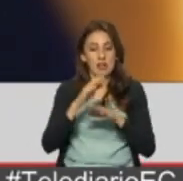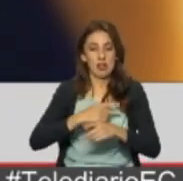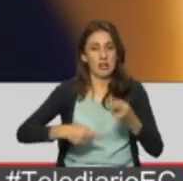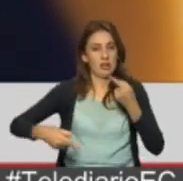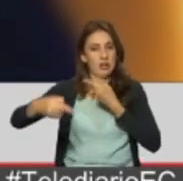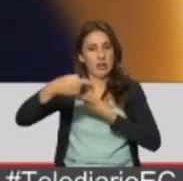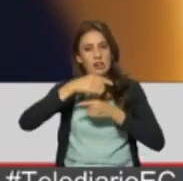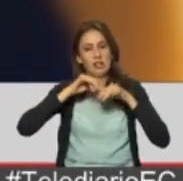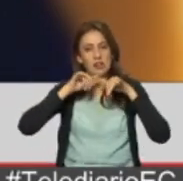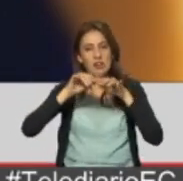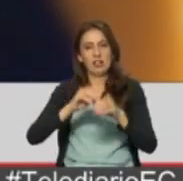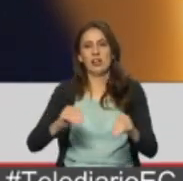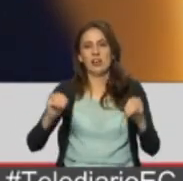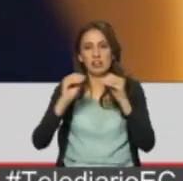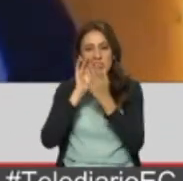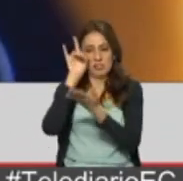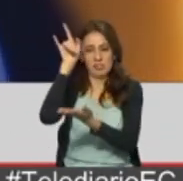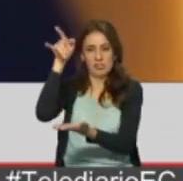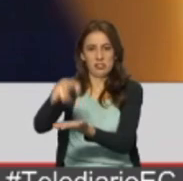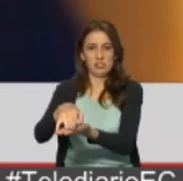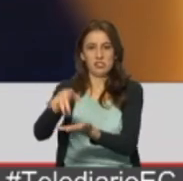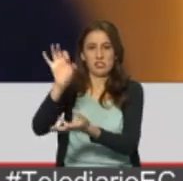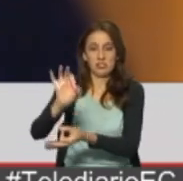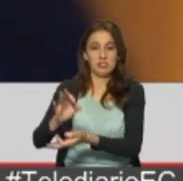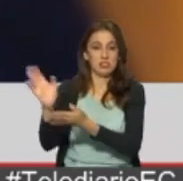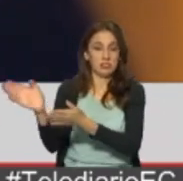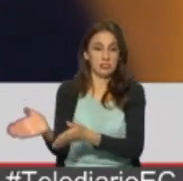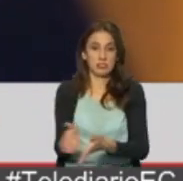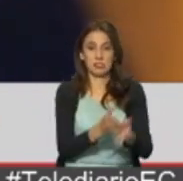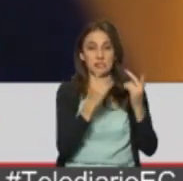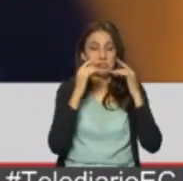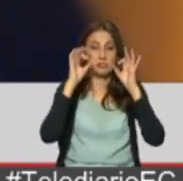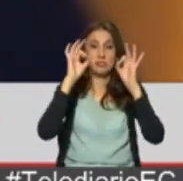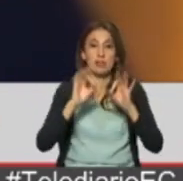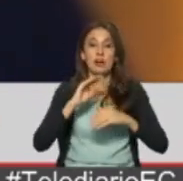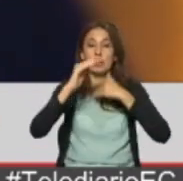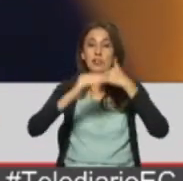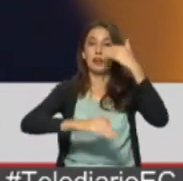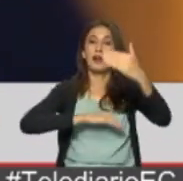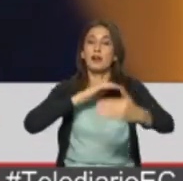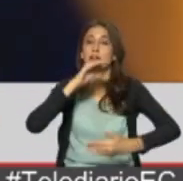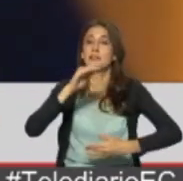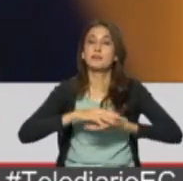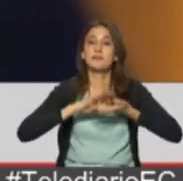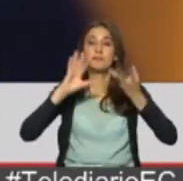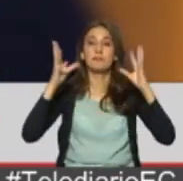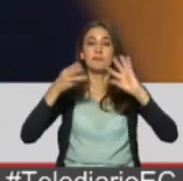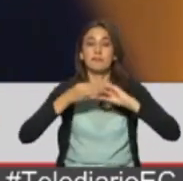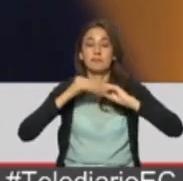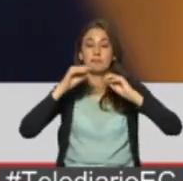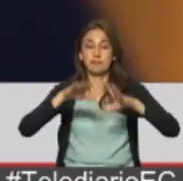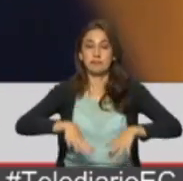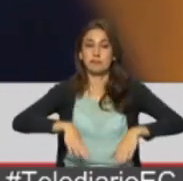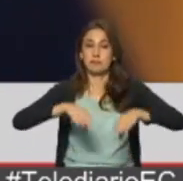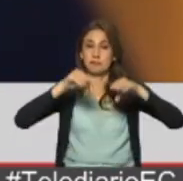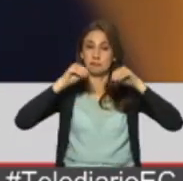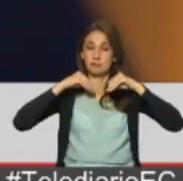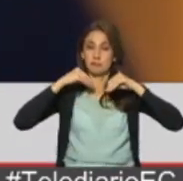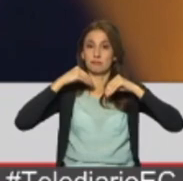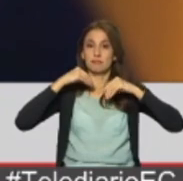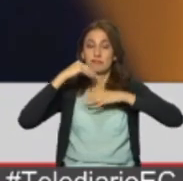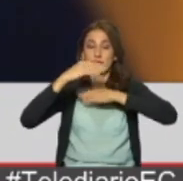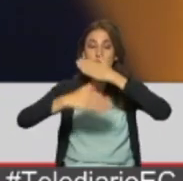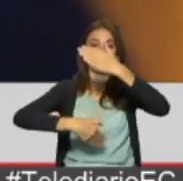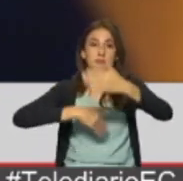ética de quienes viajamos o potencialmente viajaríamos a nuestro país hacerlo adoptando las medidas necesarias para evitar